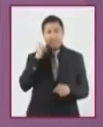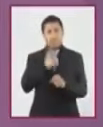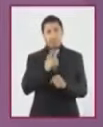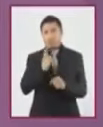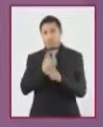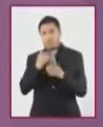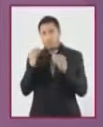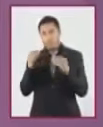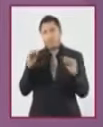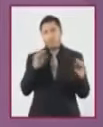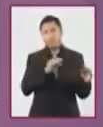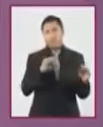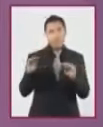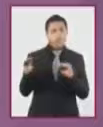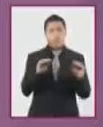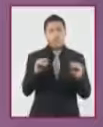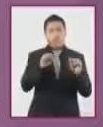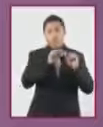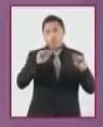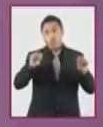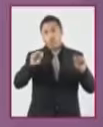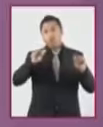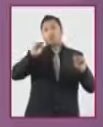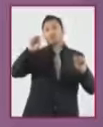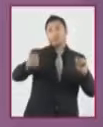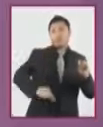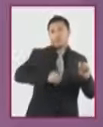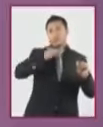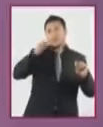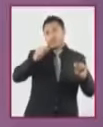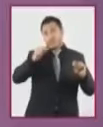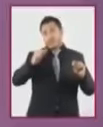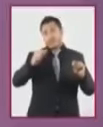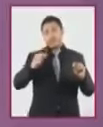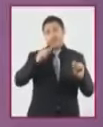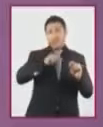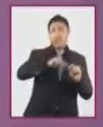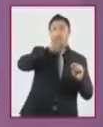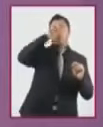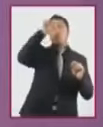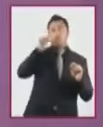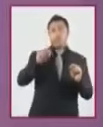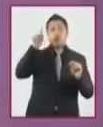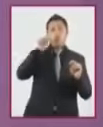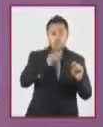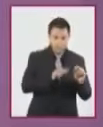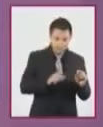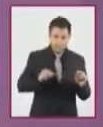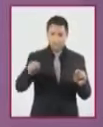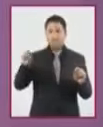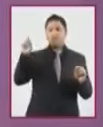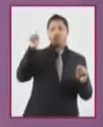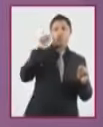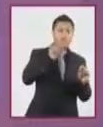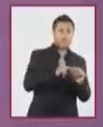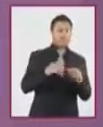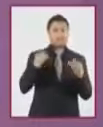de movimientos, rectos, circulares, parabólicos, hasta